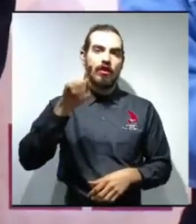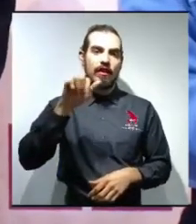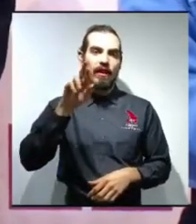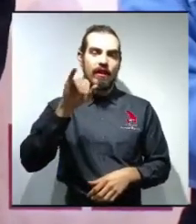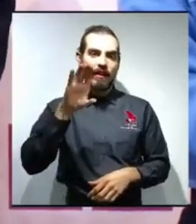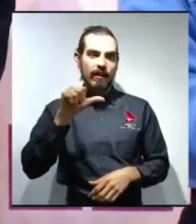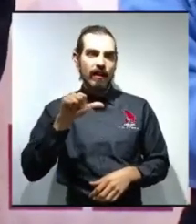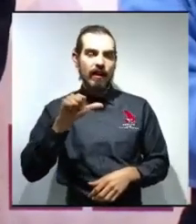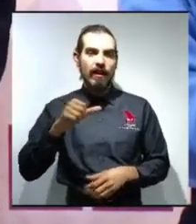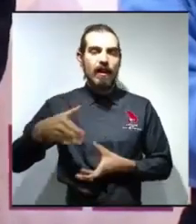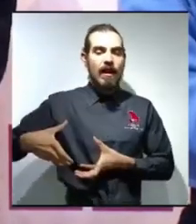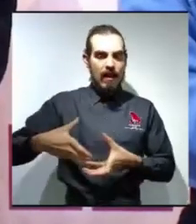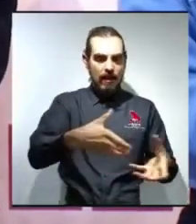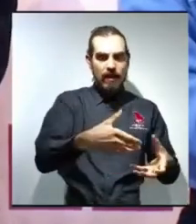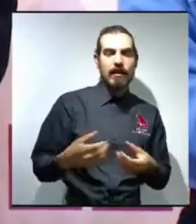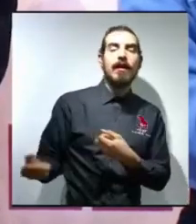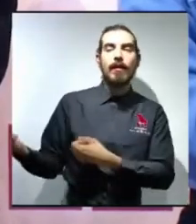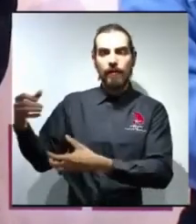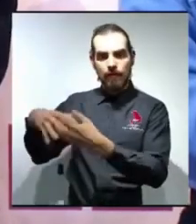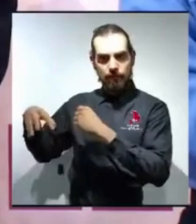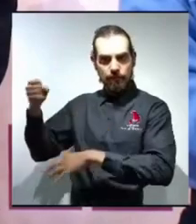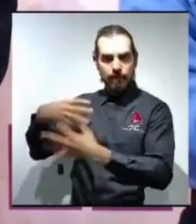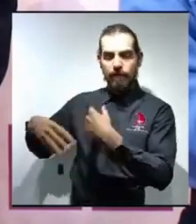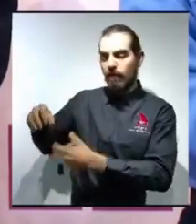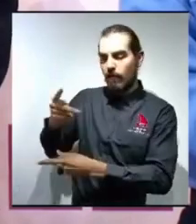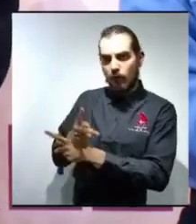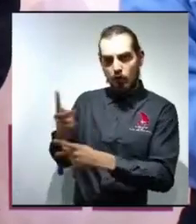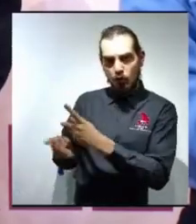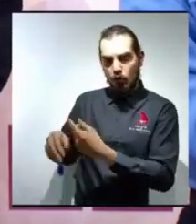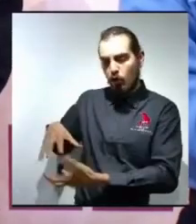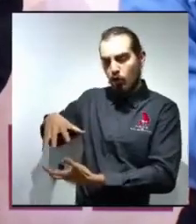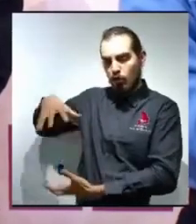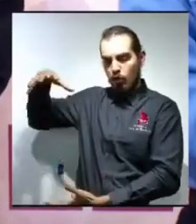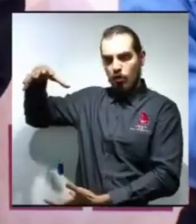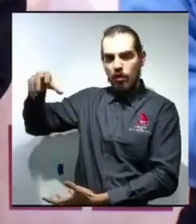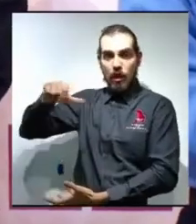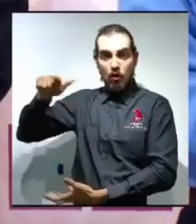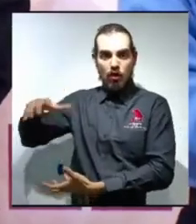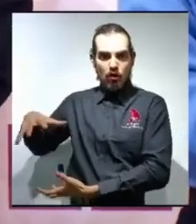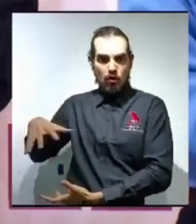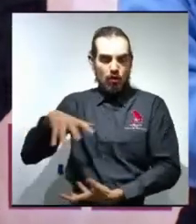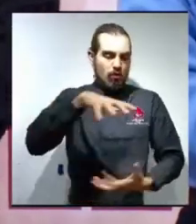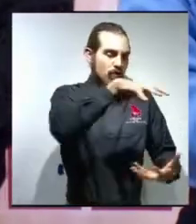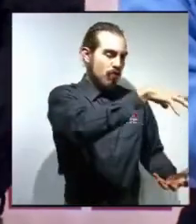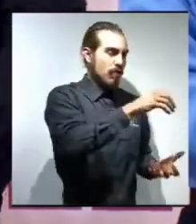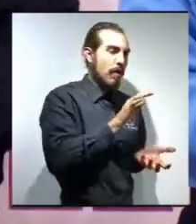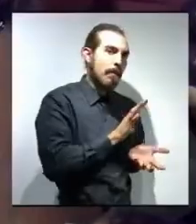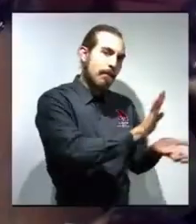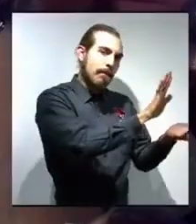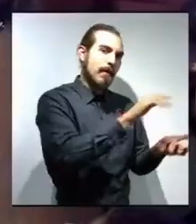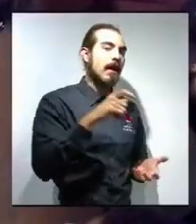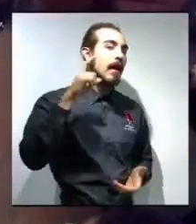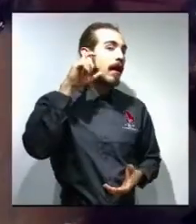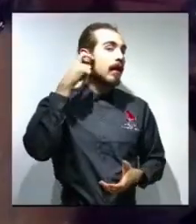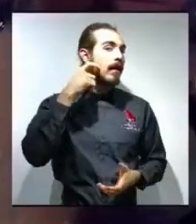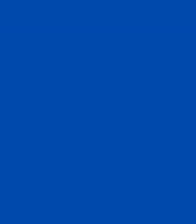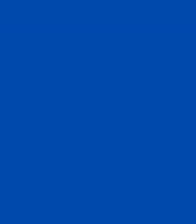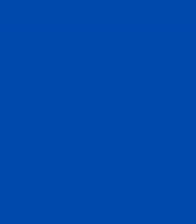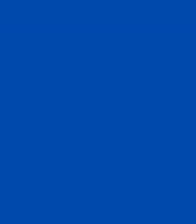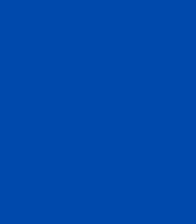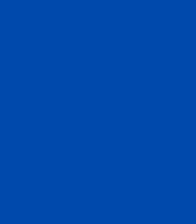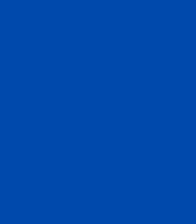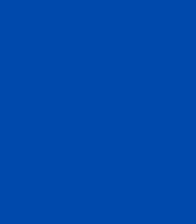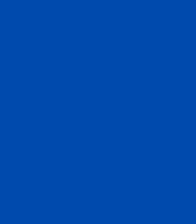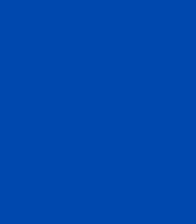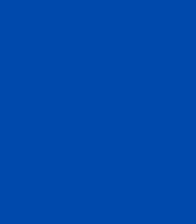sus generosos donativos para hacerlos llegar hasta su destino de Guerrero. Gracias. ¿Alguna última pregunta?